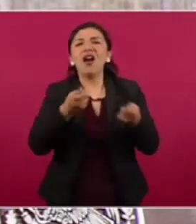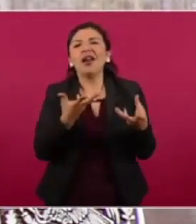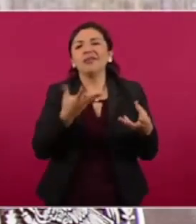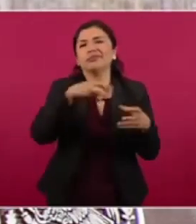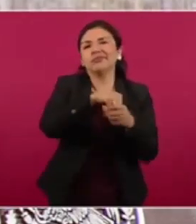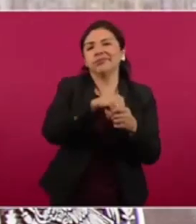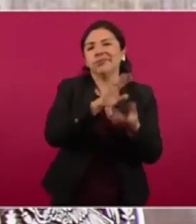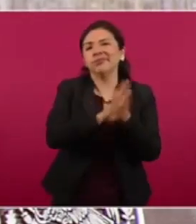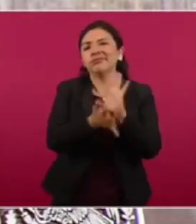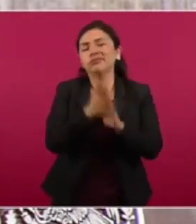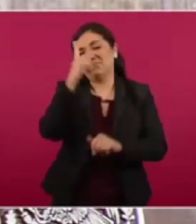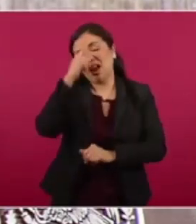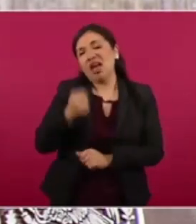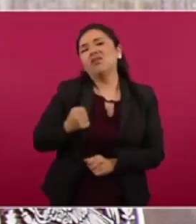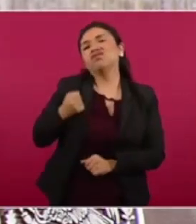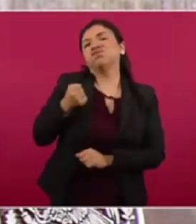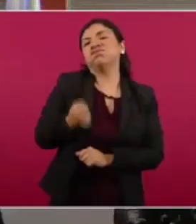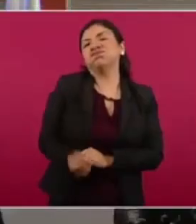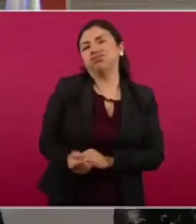dominante.